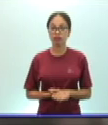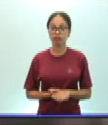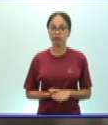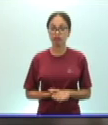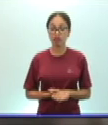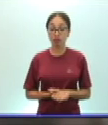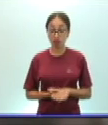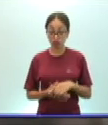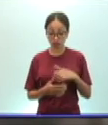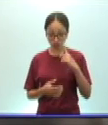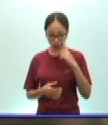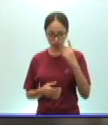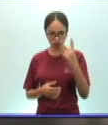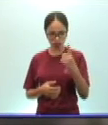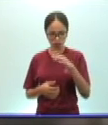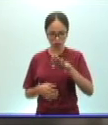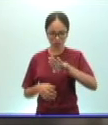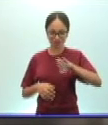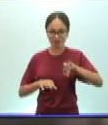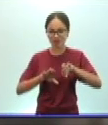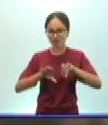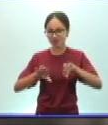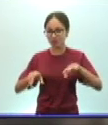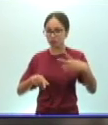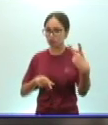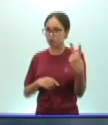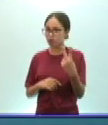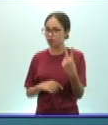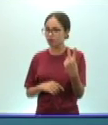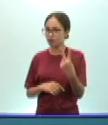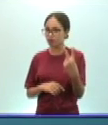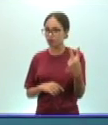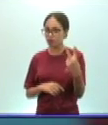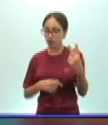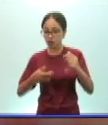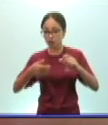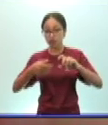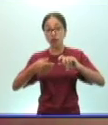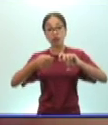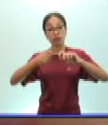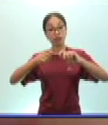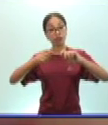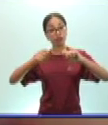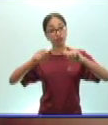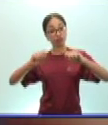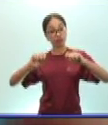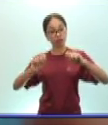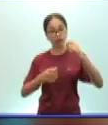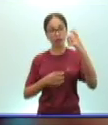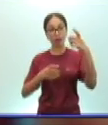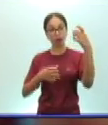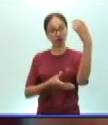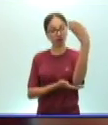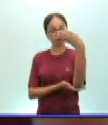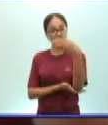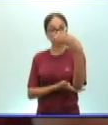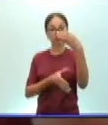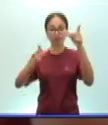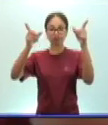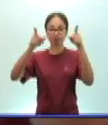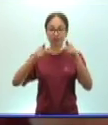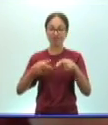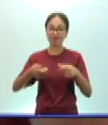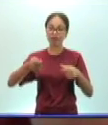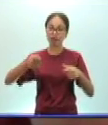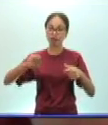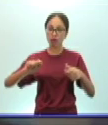Cuando vemos que las fases están perfectamente separadas, abrimos con cuidado el robinete y dejamos que el agua caiga en el